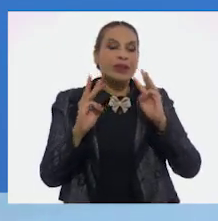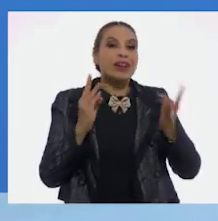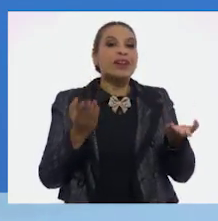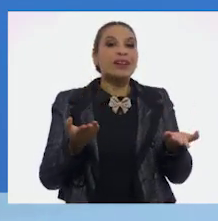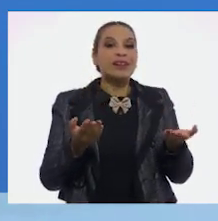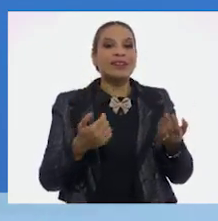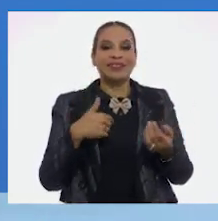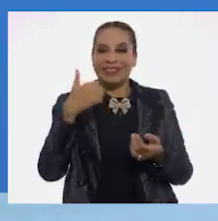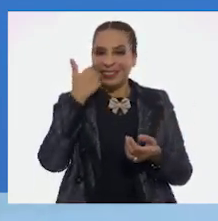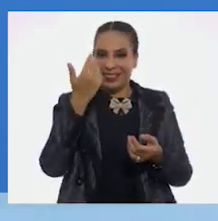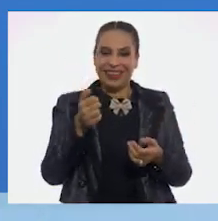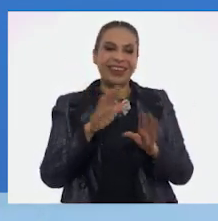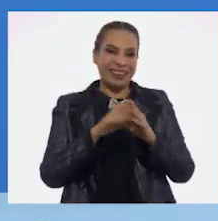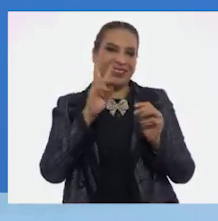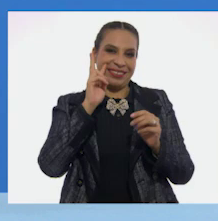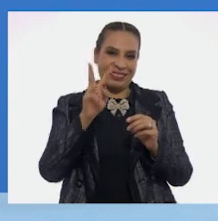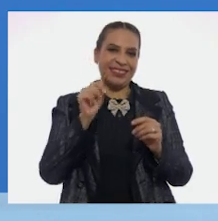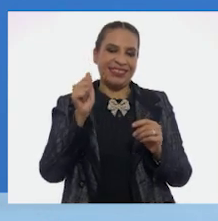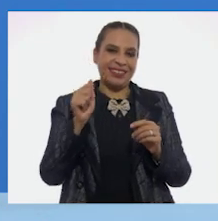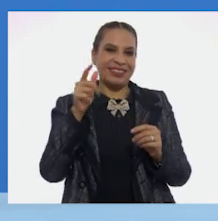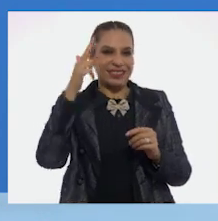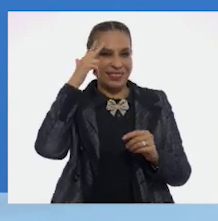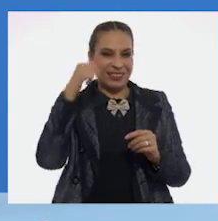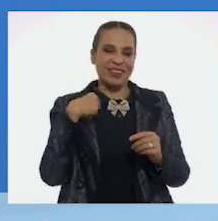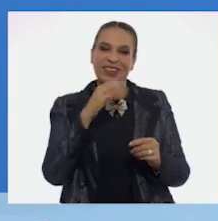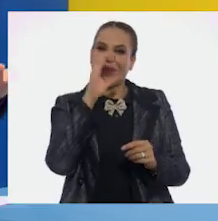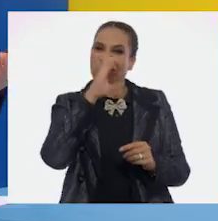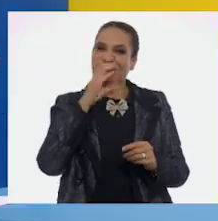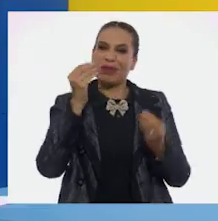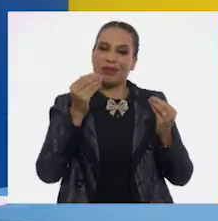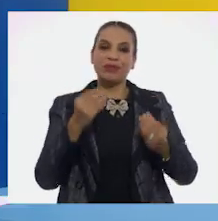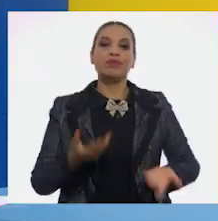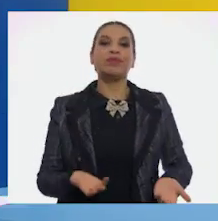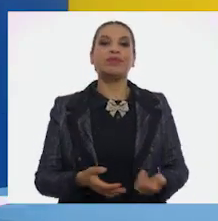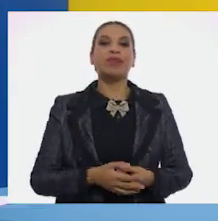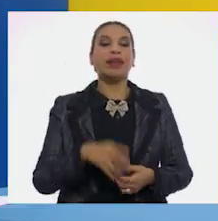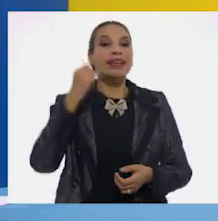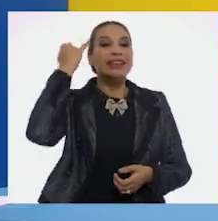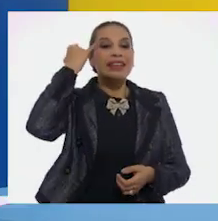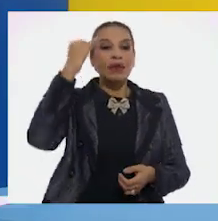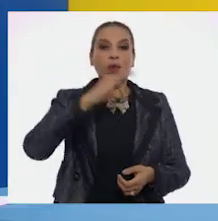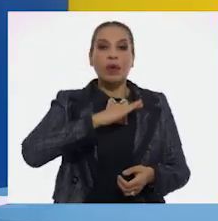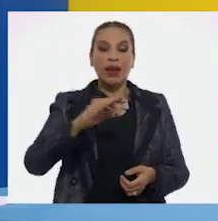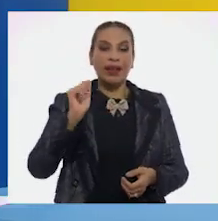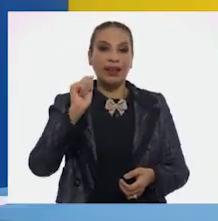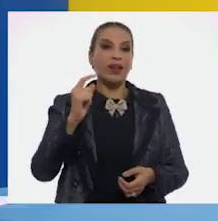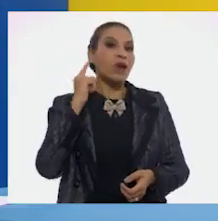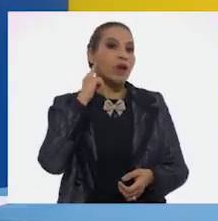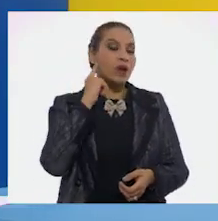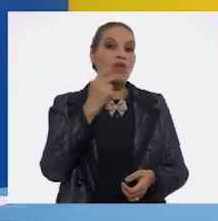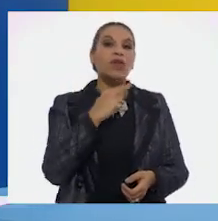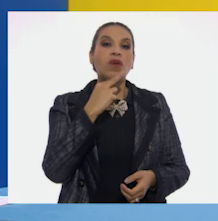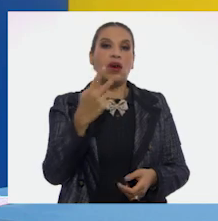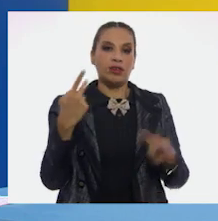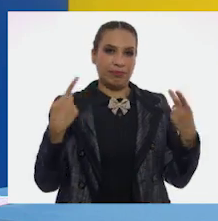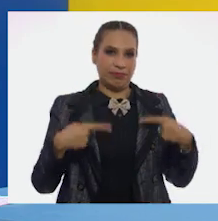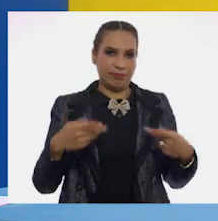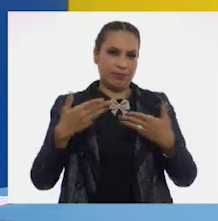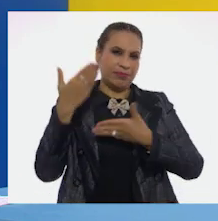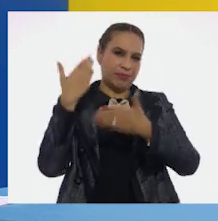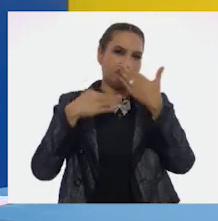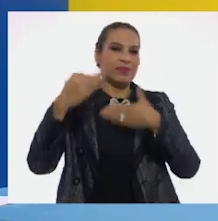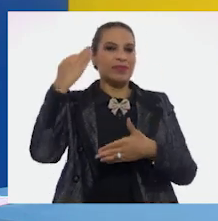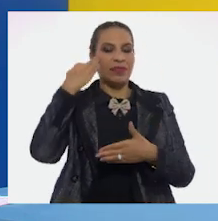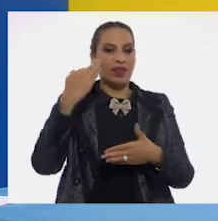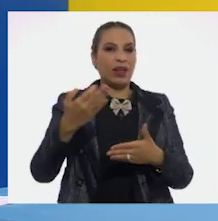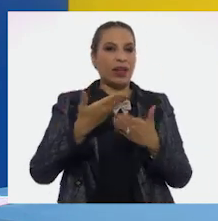¡Guau! Quiero escucharlo, tengo mucha curiosidad, maestra. Claro, ¿te imaginas poder escuchar la voz de los personajes que durante este